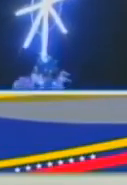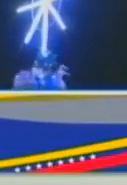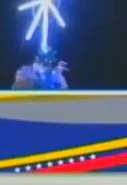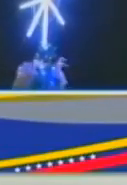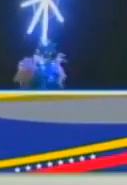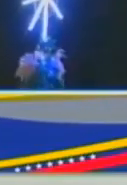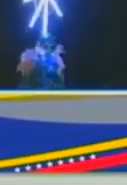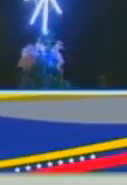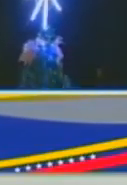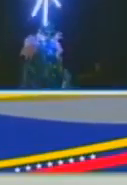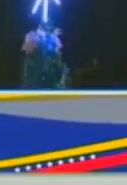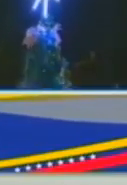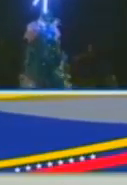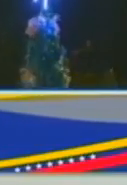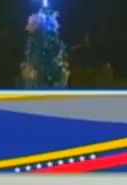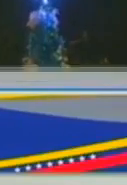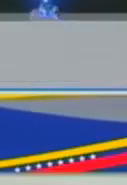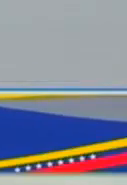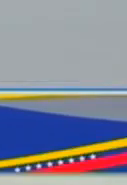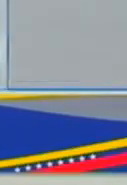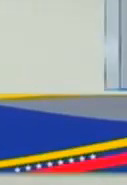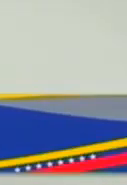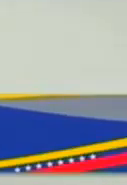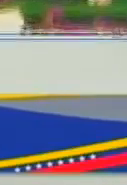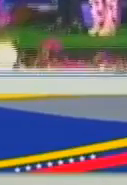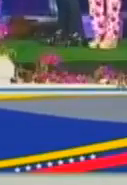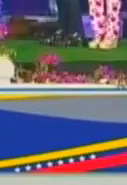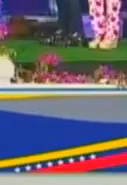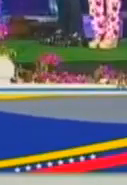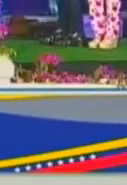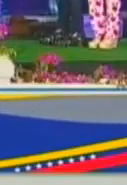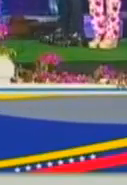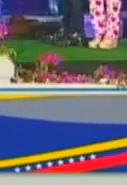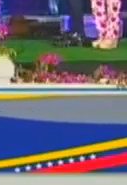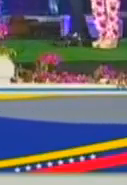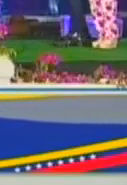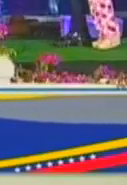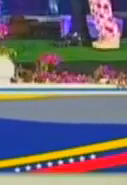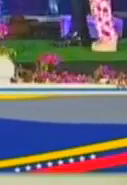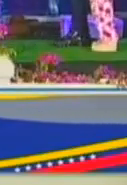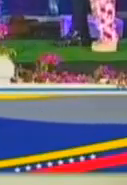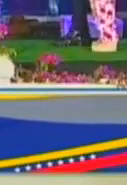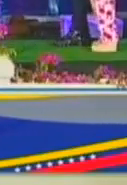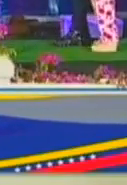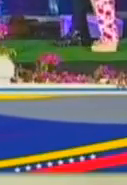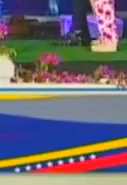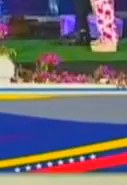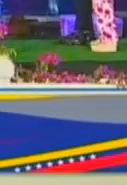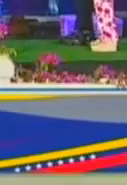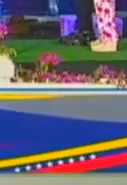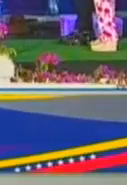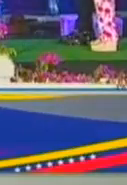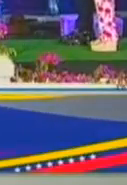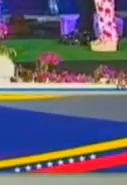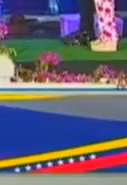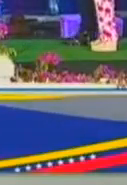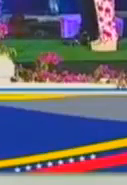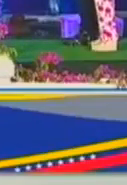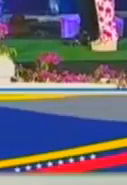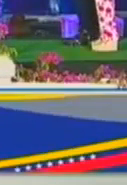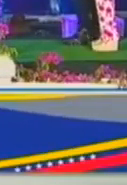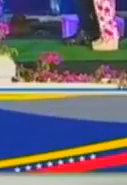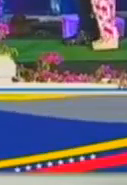Hermano presidente, de esta plaza hermosa, la Plaza de la República. Willy. Pero yo le pido al pueblo maracaibero que nos acompañe para darle esta buena noticia a